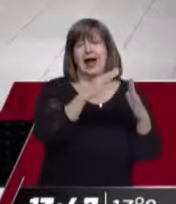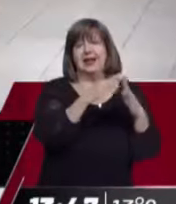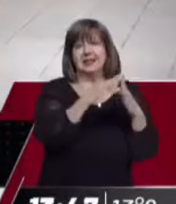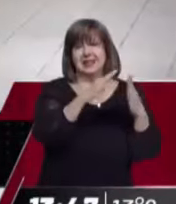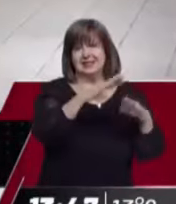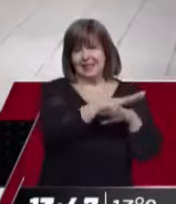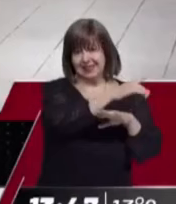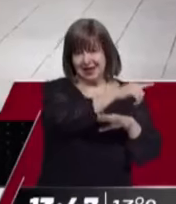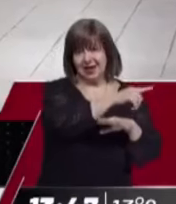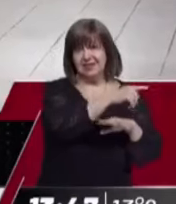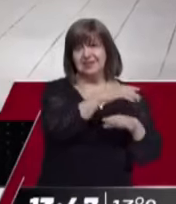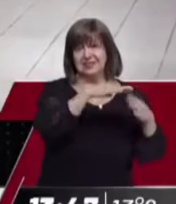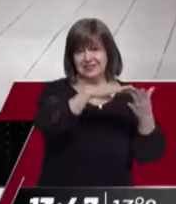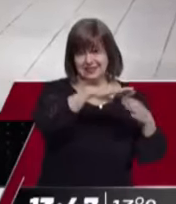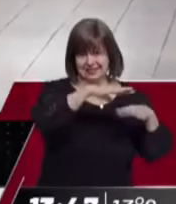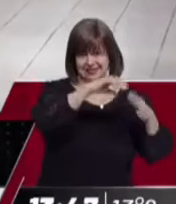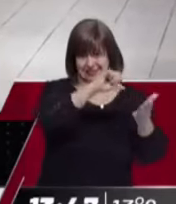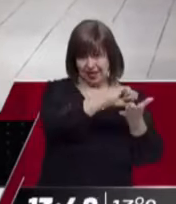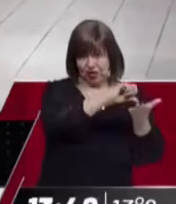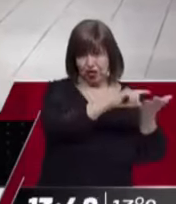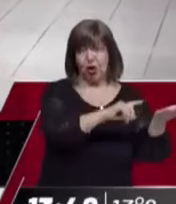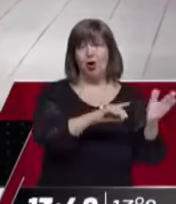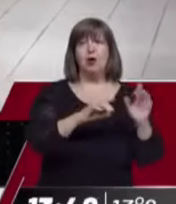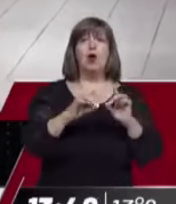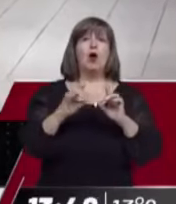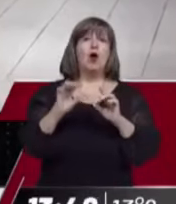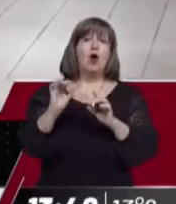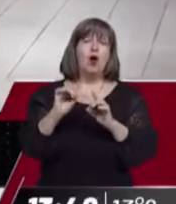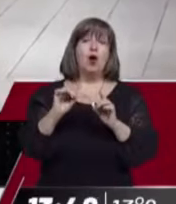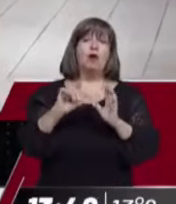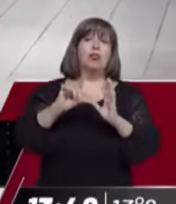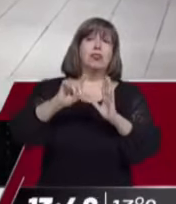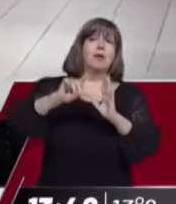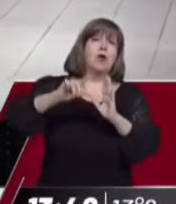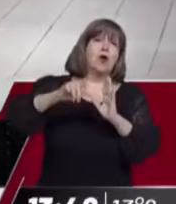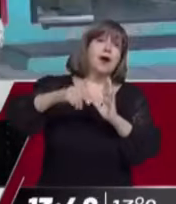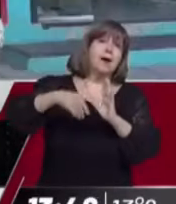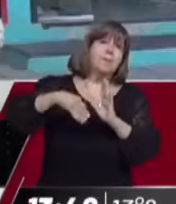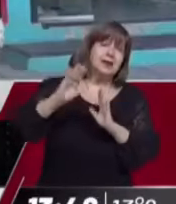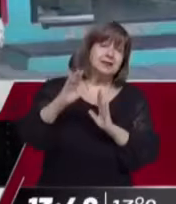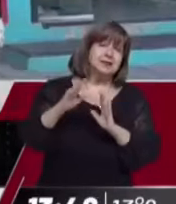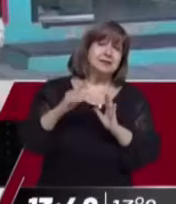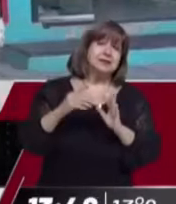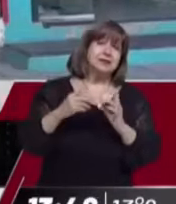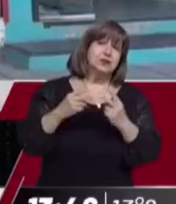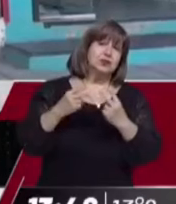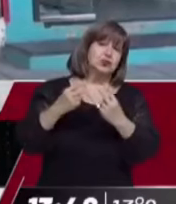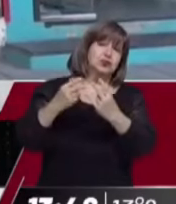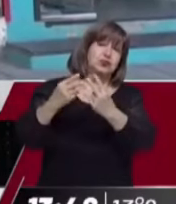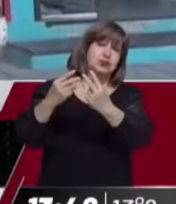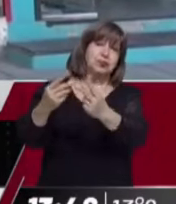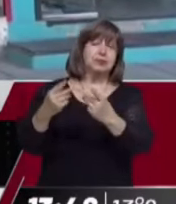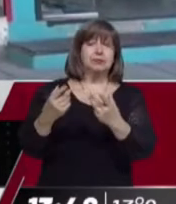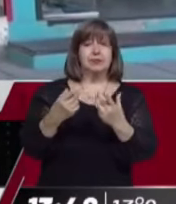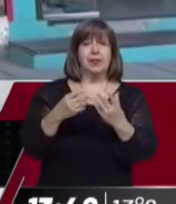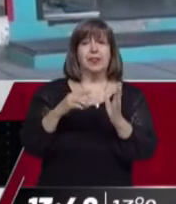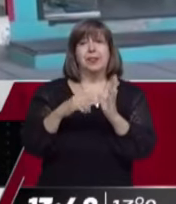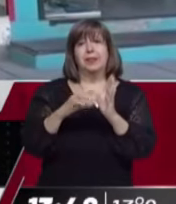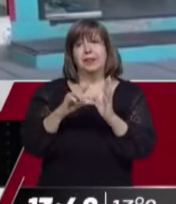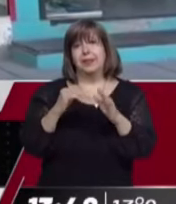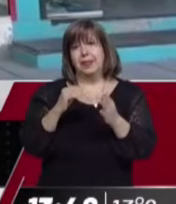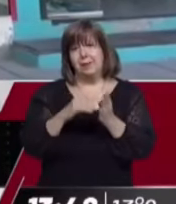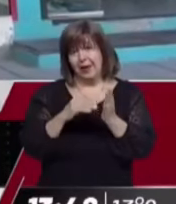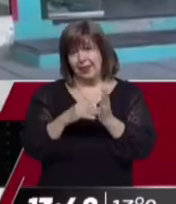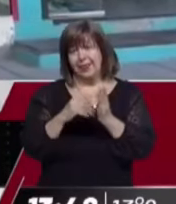lo que sucede es que va a llegar con mayor demora, mayor antelación vamos a tener que tener para recibirlo. Y esa es la situación